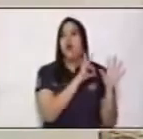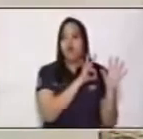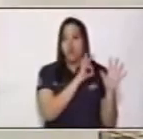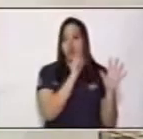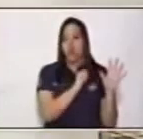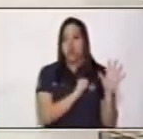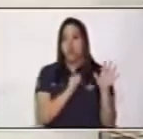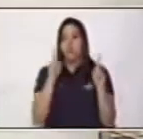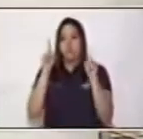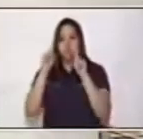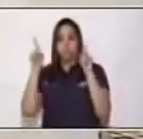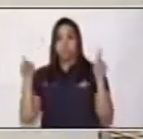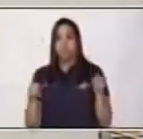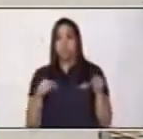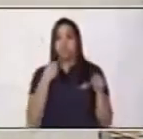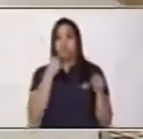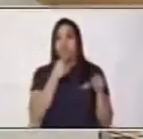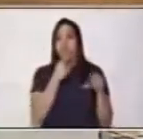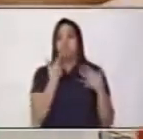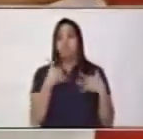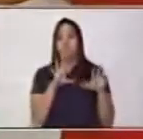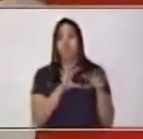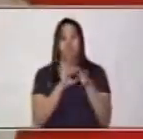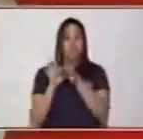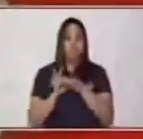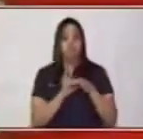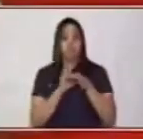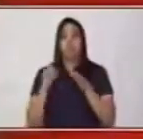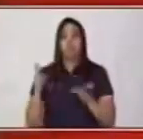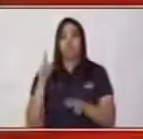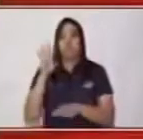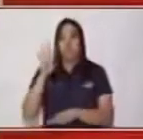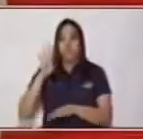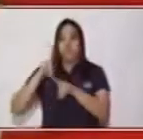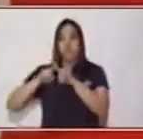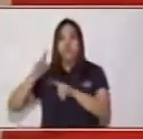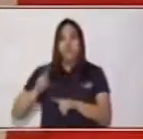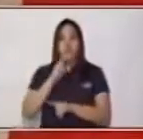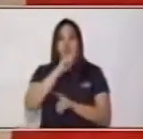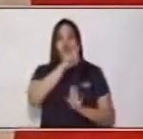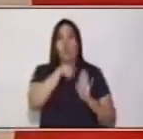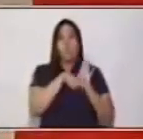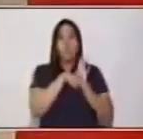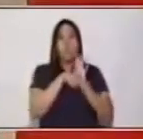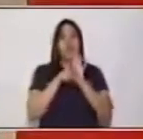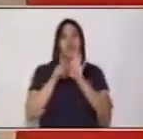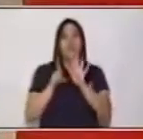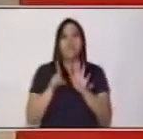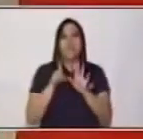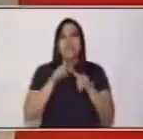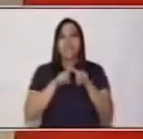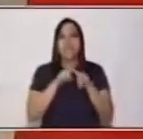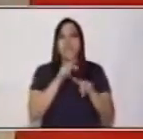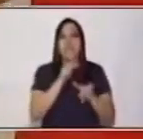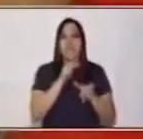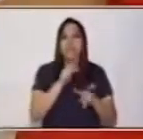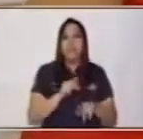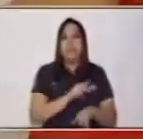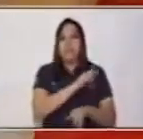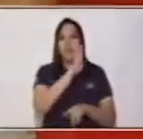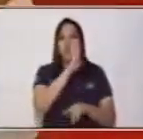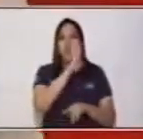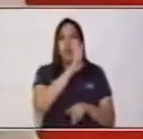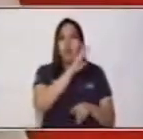Cerramos y tenemos entonces ya organizado nuestra respuesta de la suma de cubos